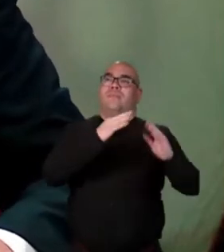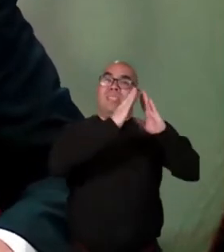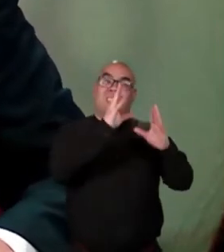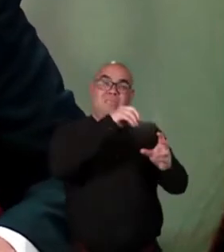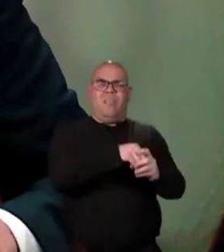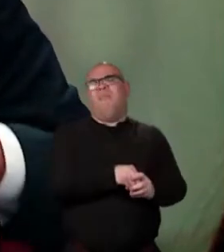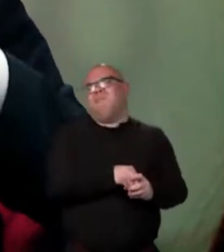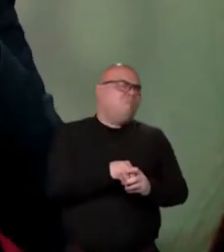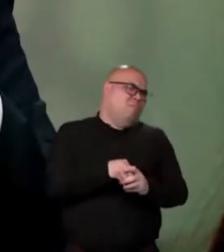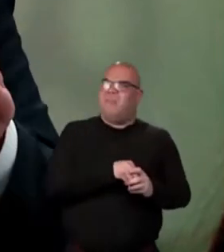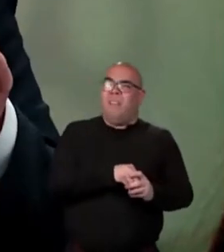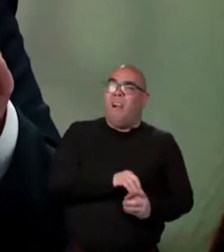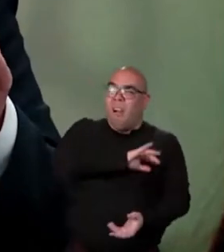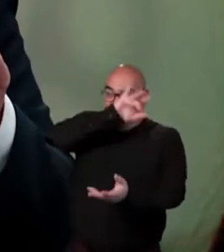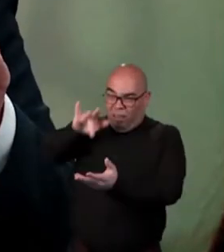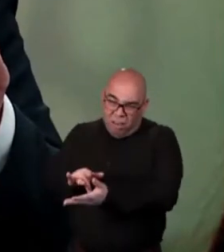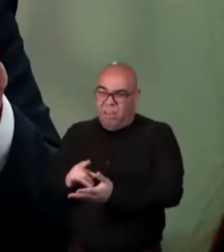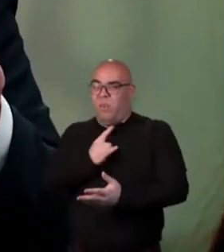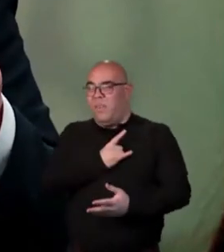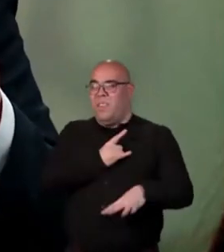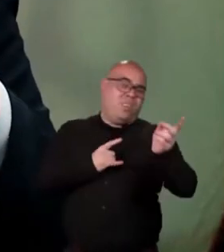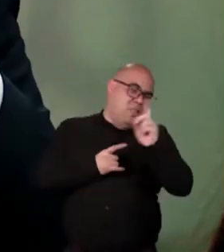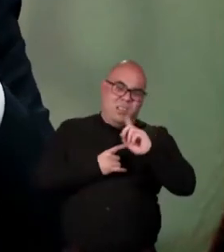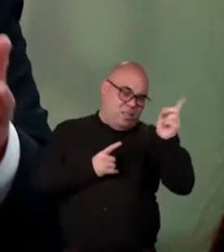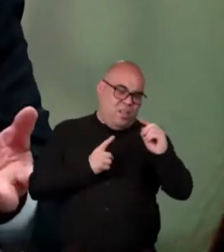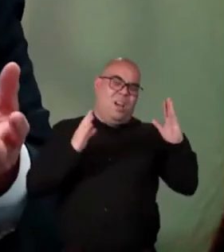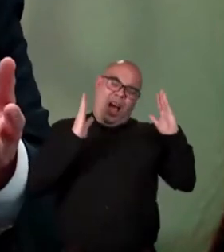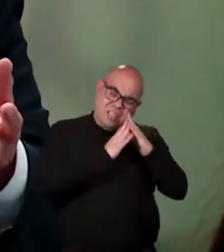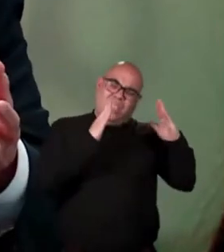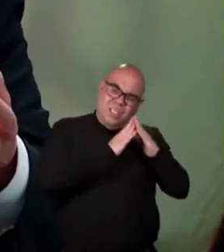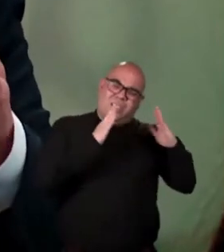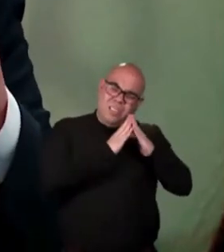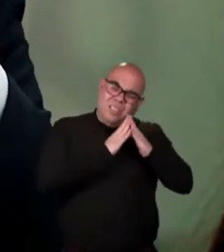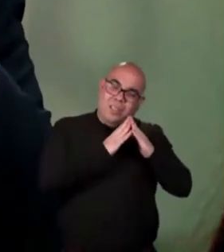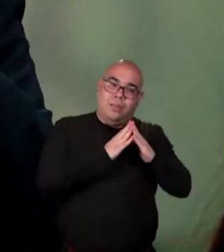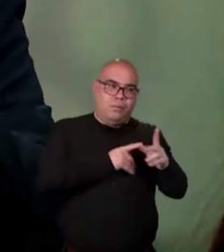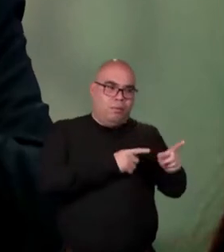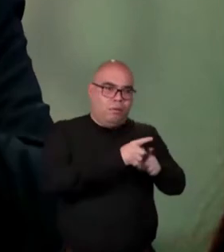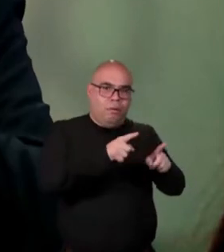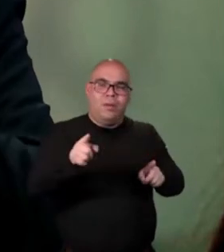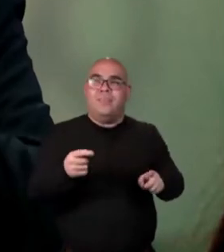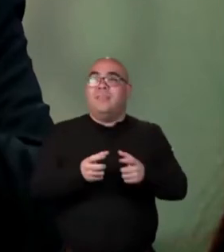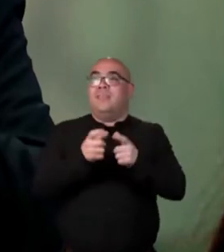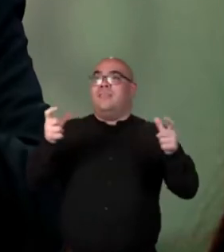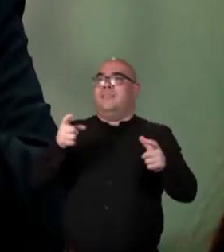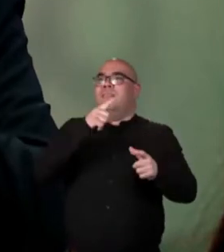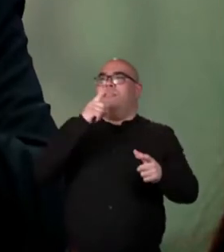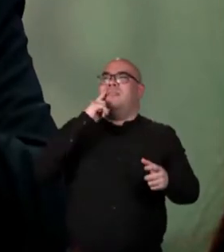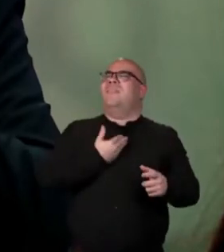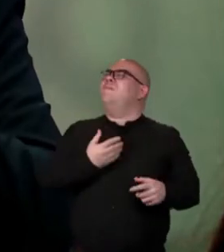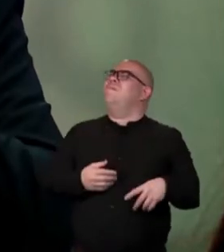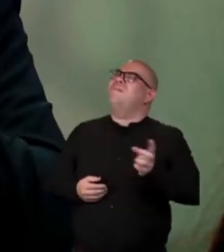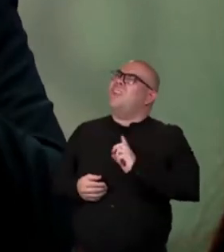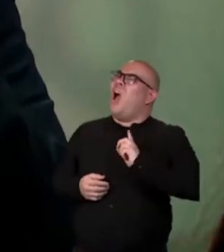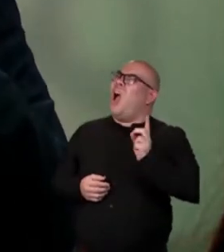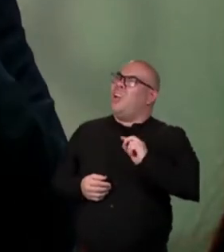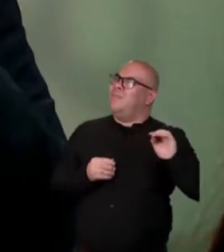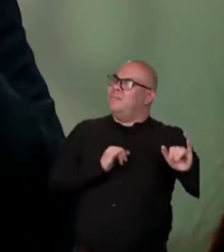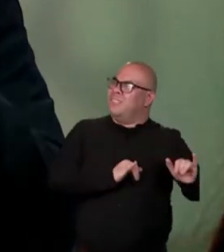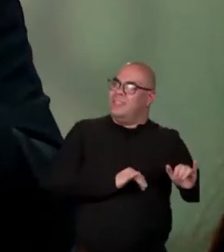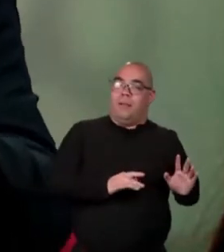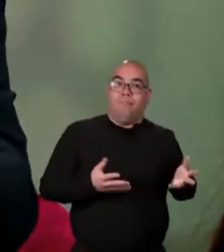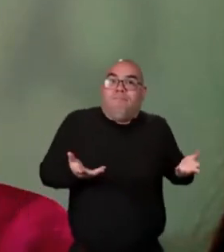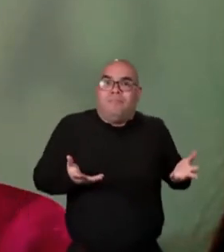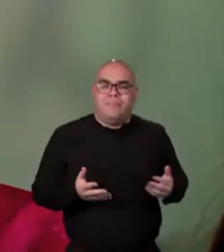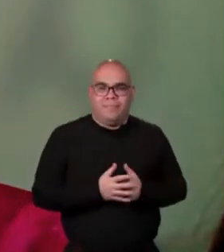no quieren volver a una universidad luego vieron miedo a salir de la casa muchos de los padres nos dicen a nosotras si hay personas que